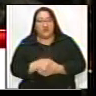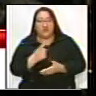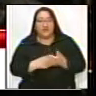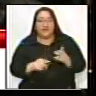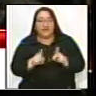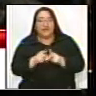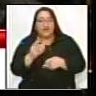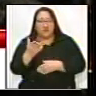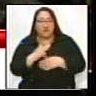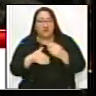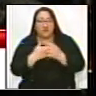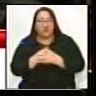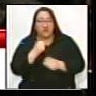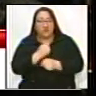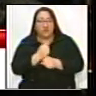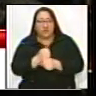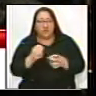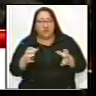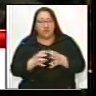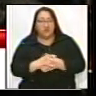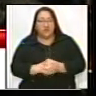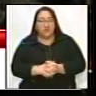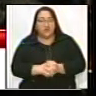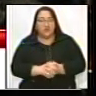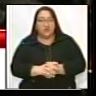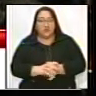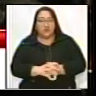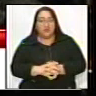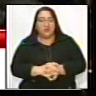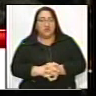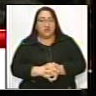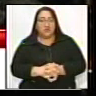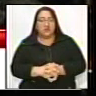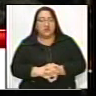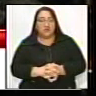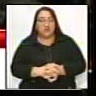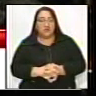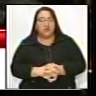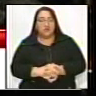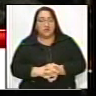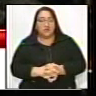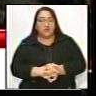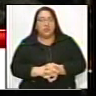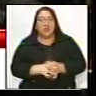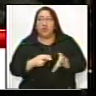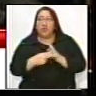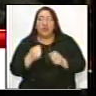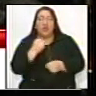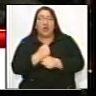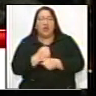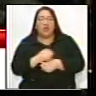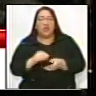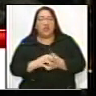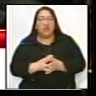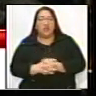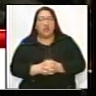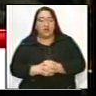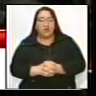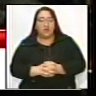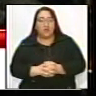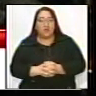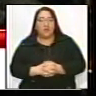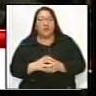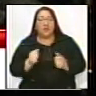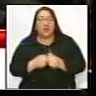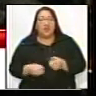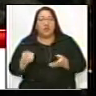sufrimiento o con la indignación. Hay que saber reclamar nuestros derechos y hay que ser persistentes, hay que ser